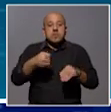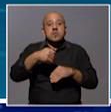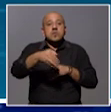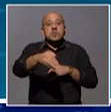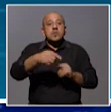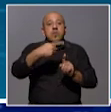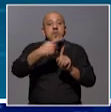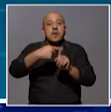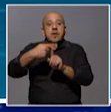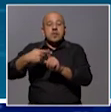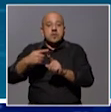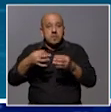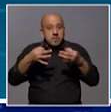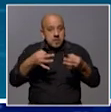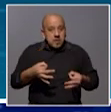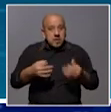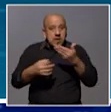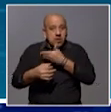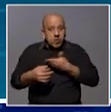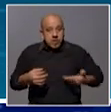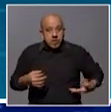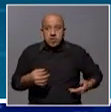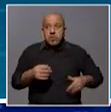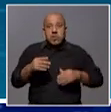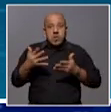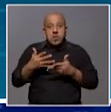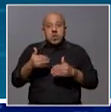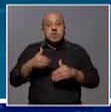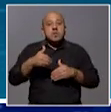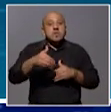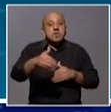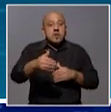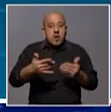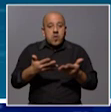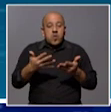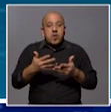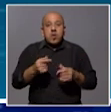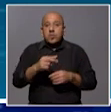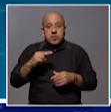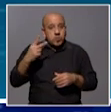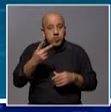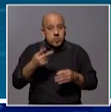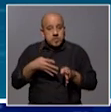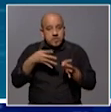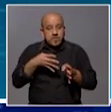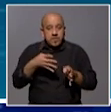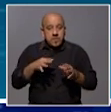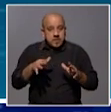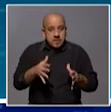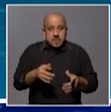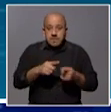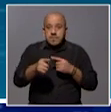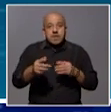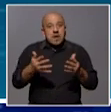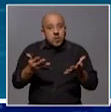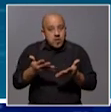o sea que en verdad el gobierno pasó lo peor pero ahora viene una un segundo desafío que va a ser este